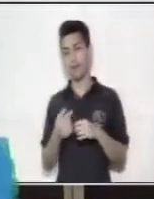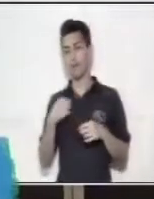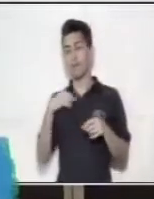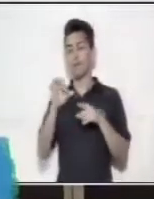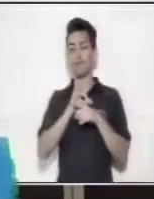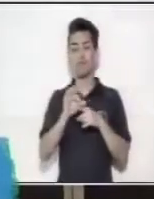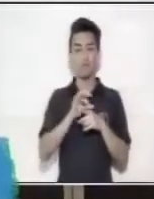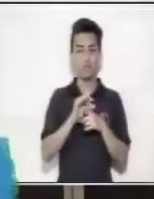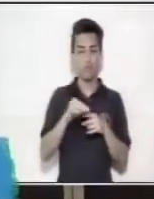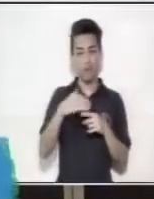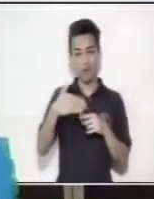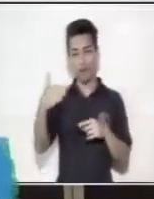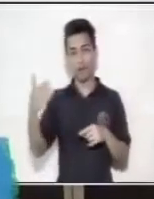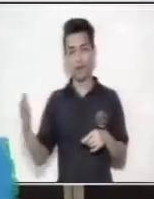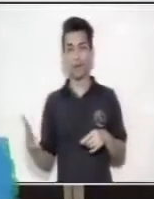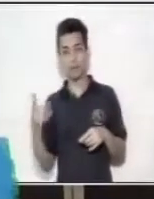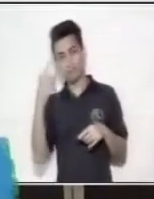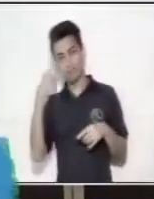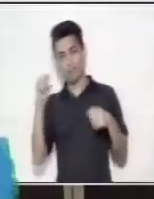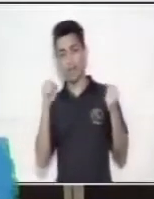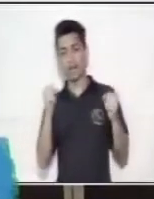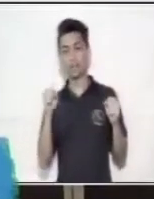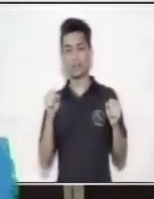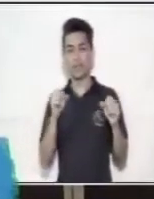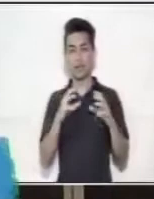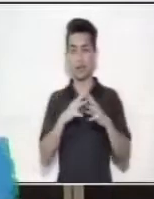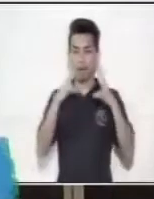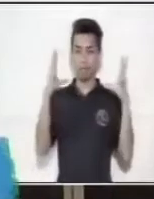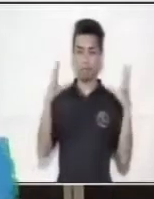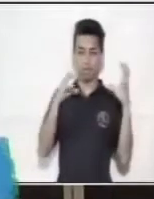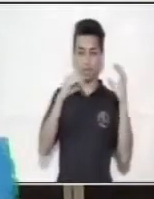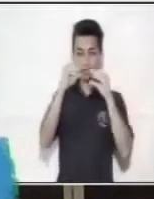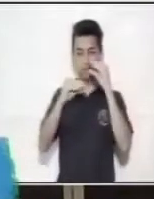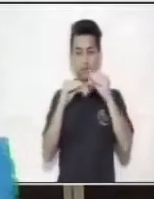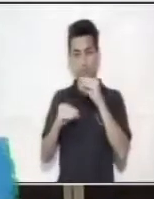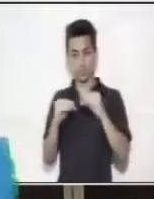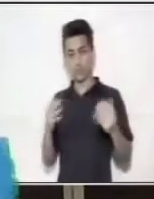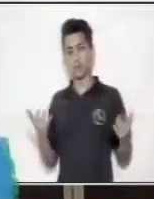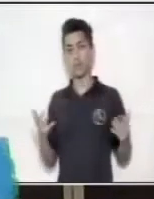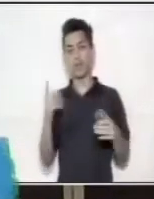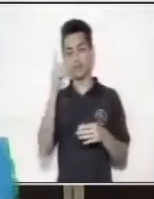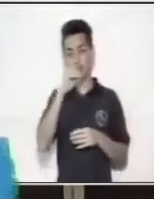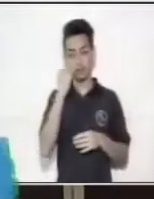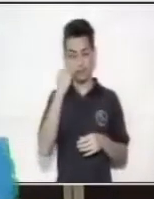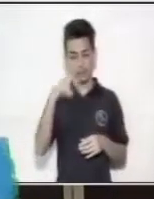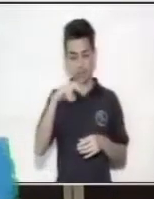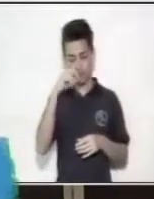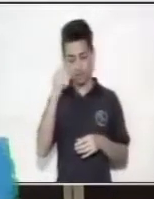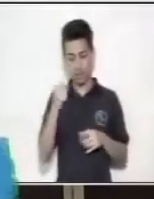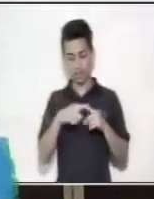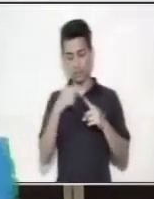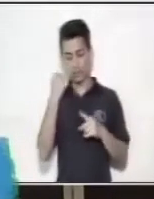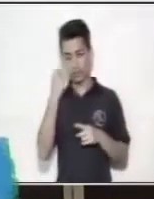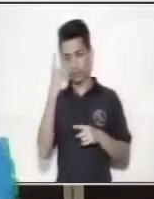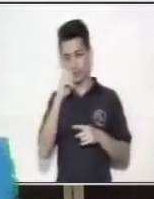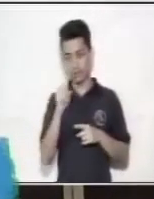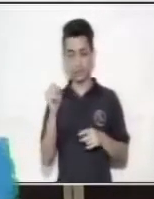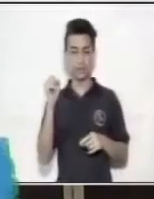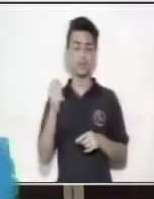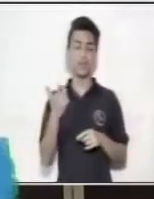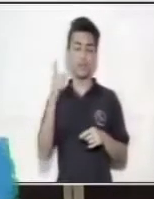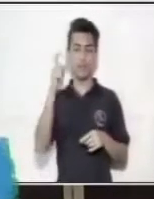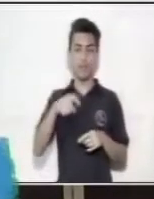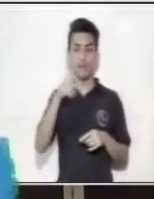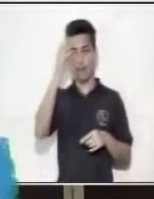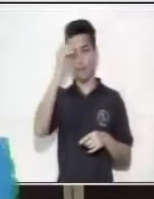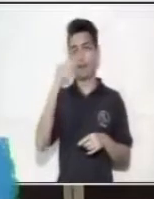adelante cuando hagamos una macro-microestructura o un análisis morfológico o sintáctico, es necesario aprenderlo. Entonces, desde ya,